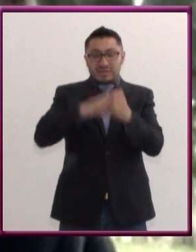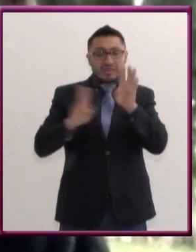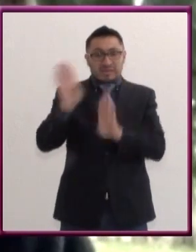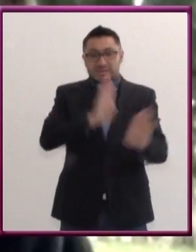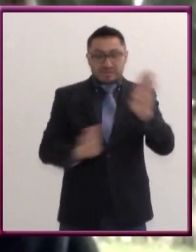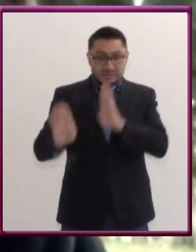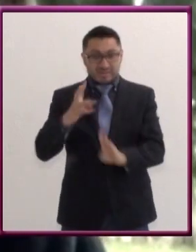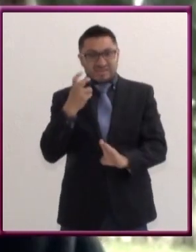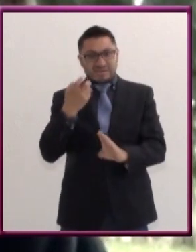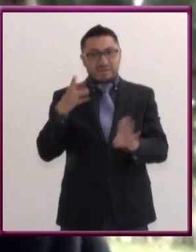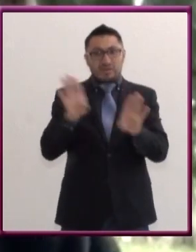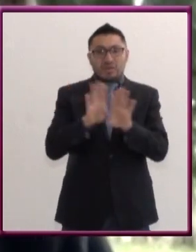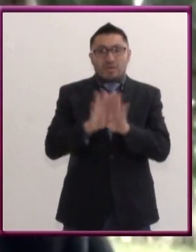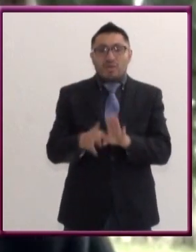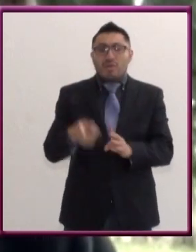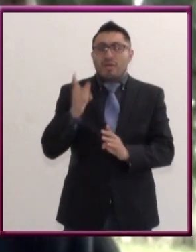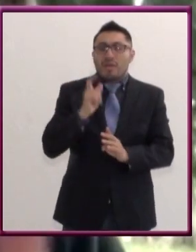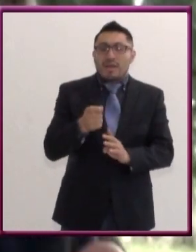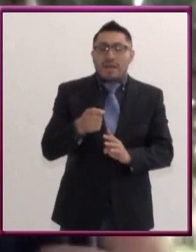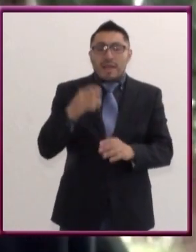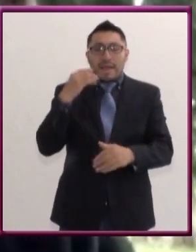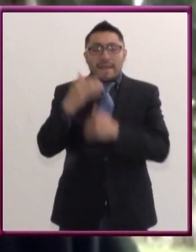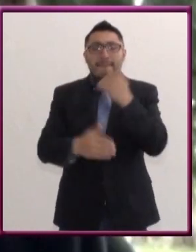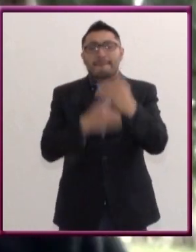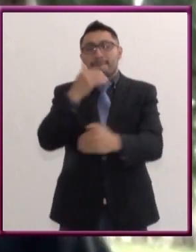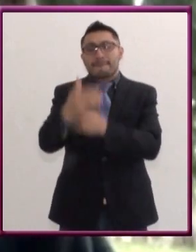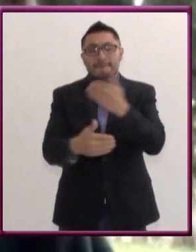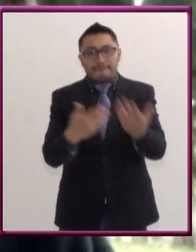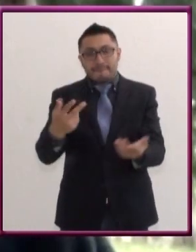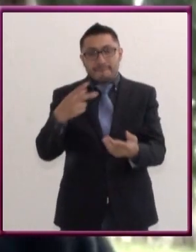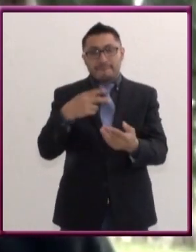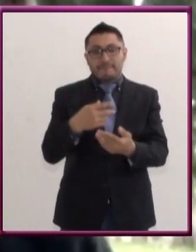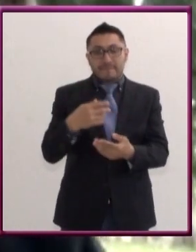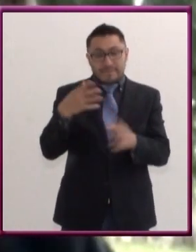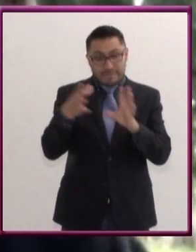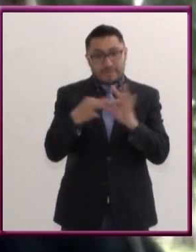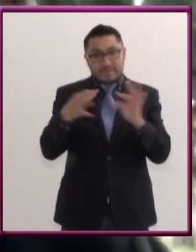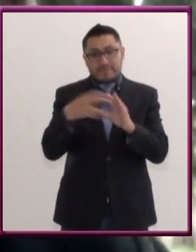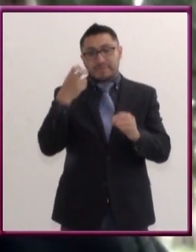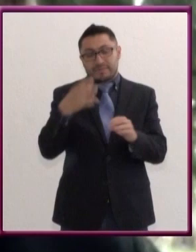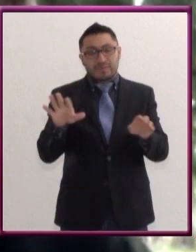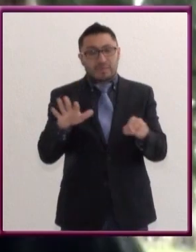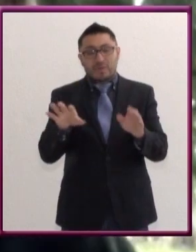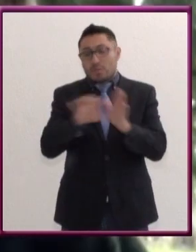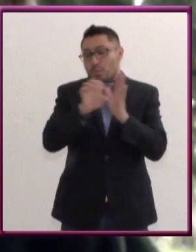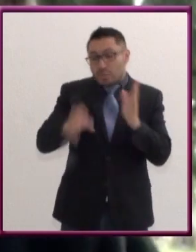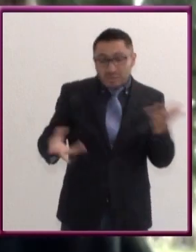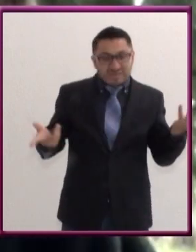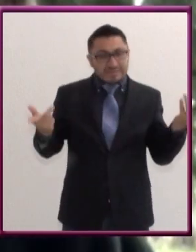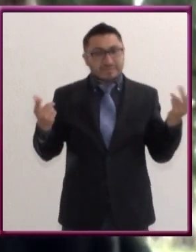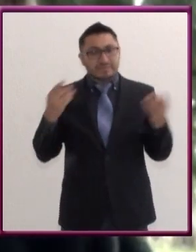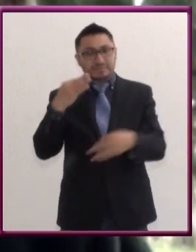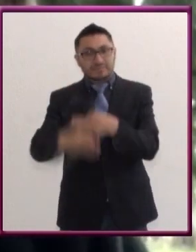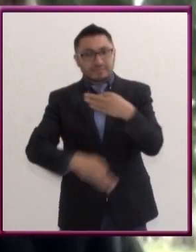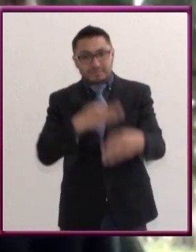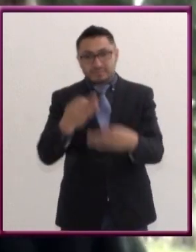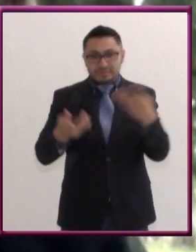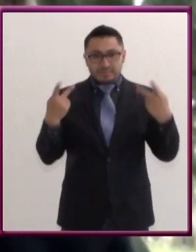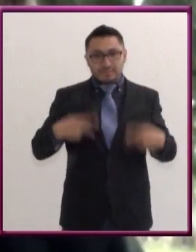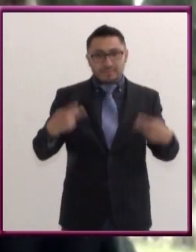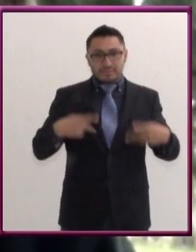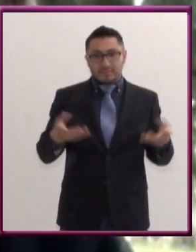biológicas. Y esto es pues que van evolucionando, y entonces pues esto explica por qué, por ejemplo,